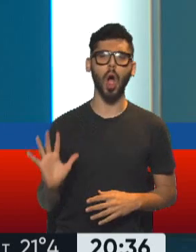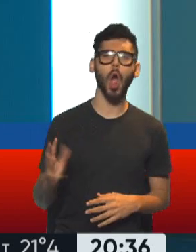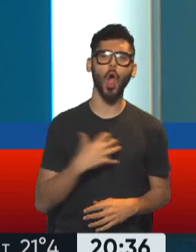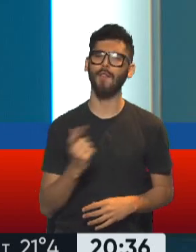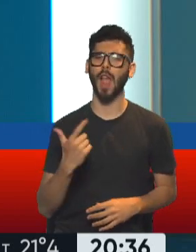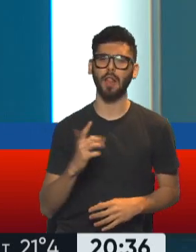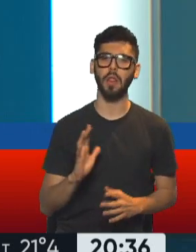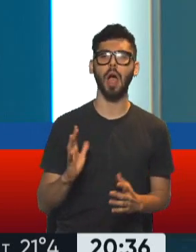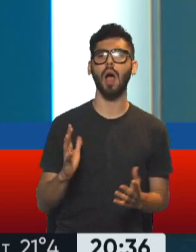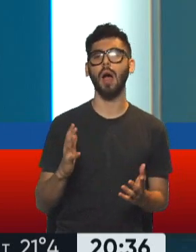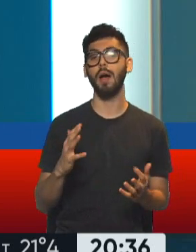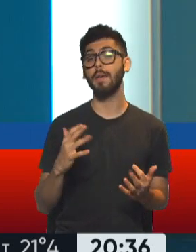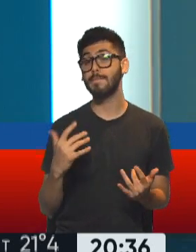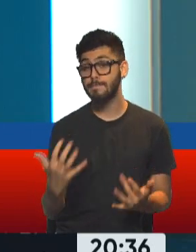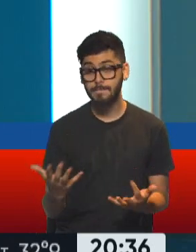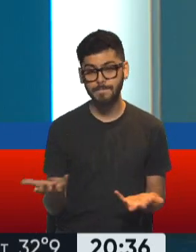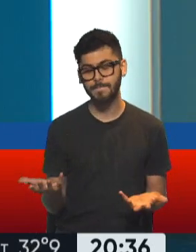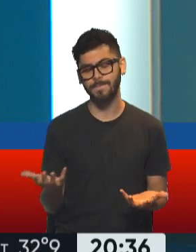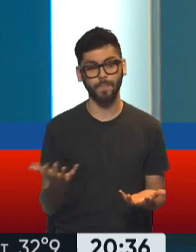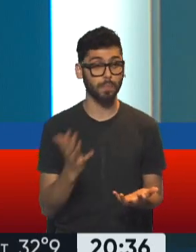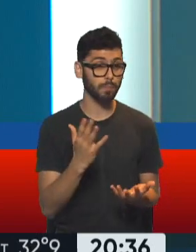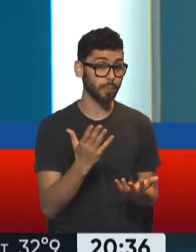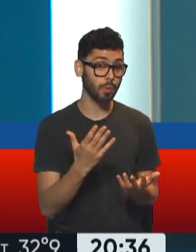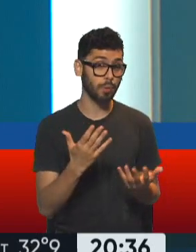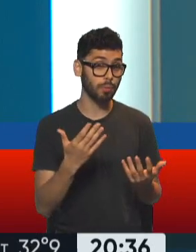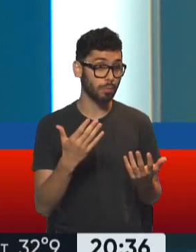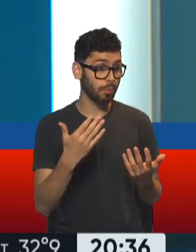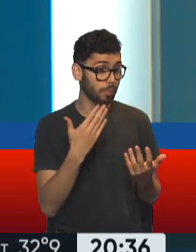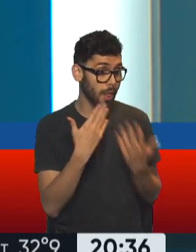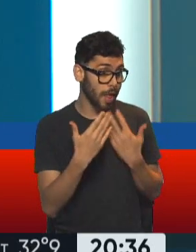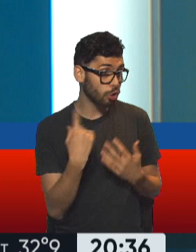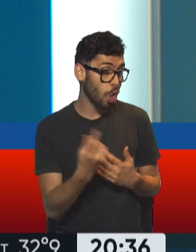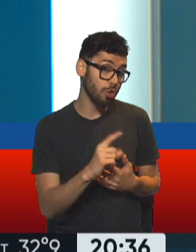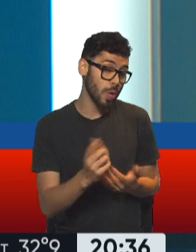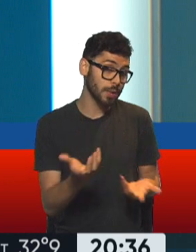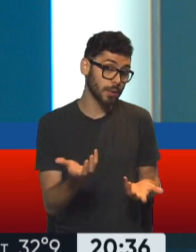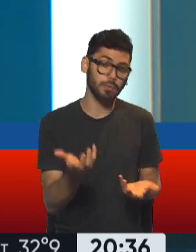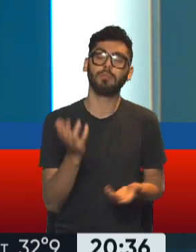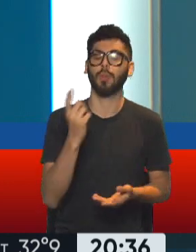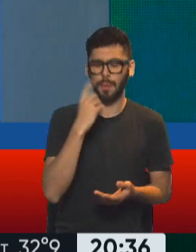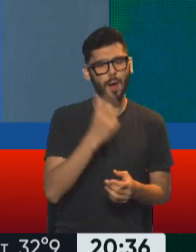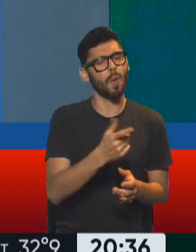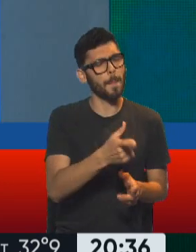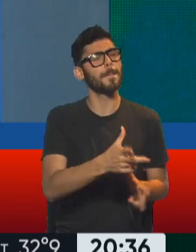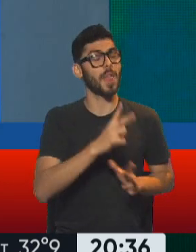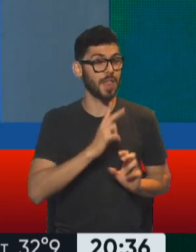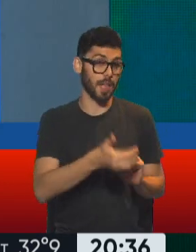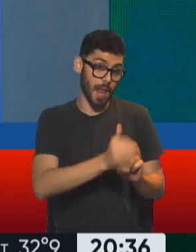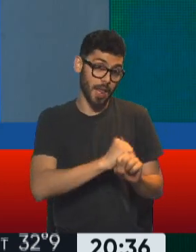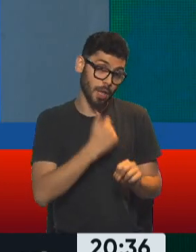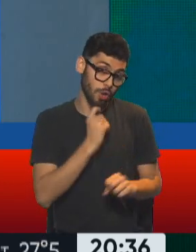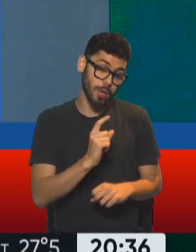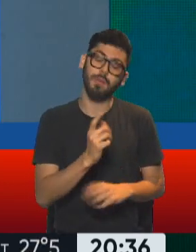vos pero raúl no todos van a dialogar pues te acordás que dijiste que te acordás va a